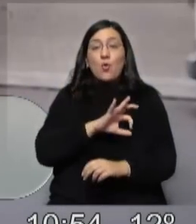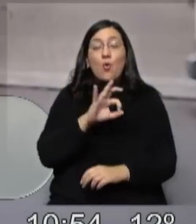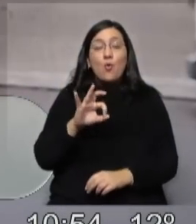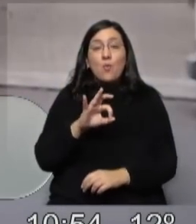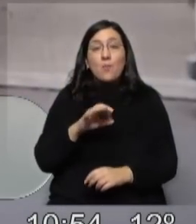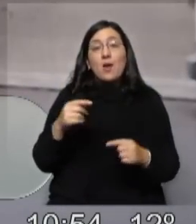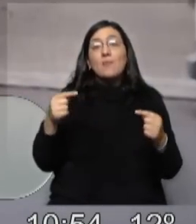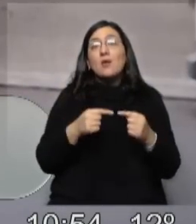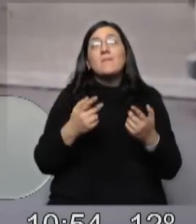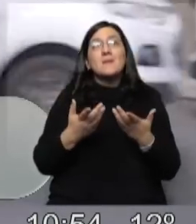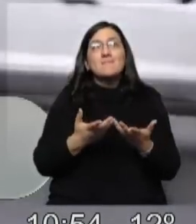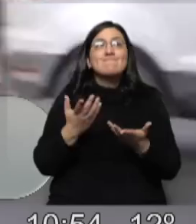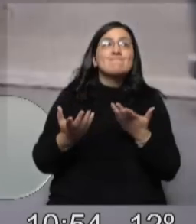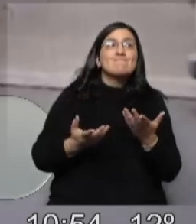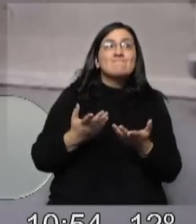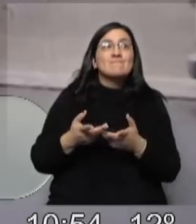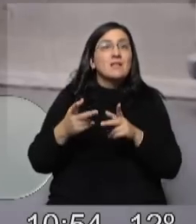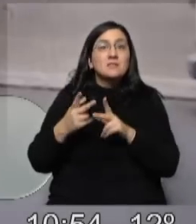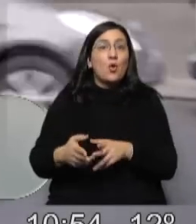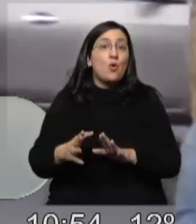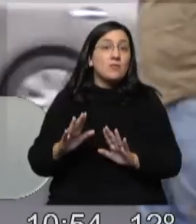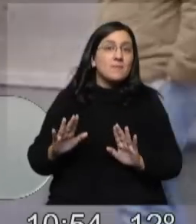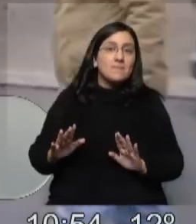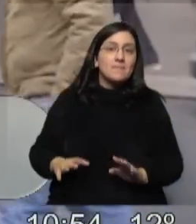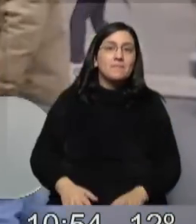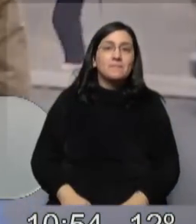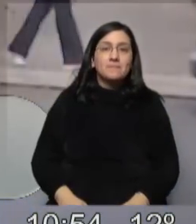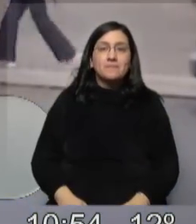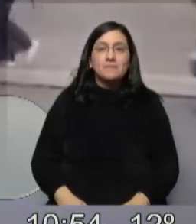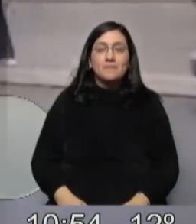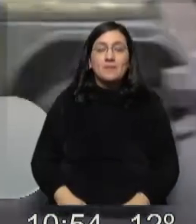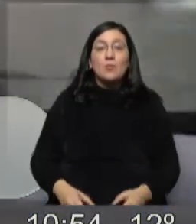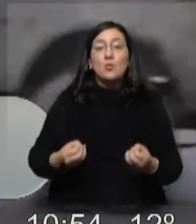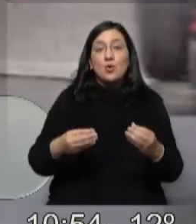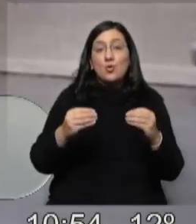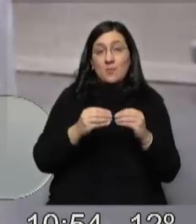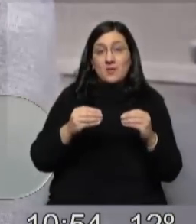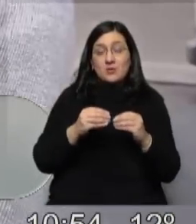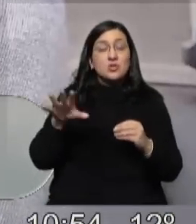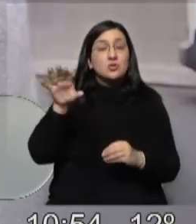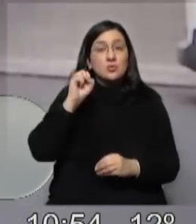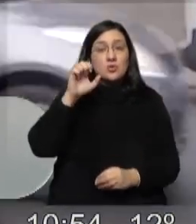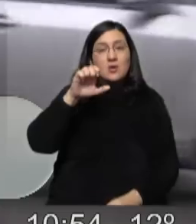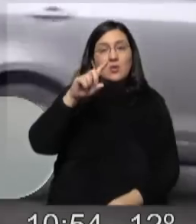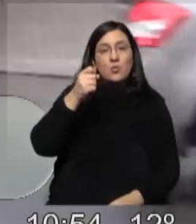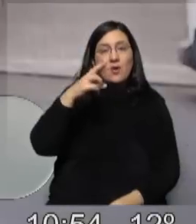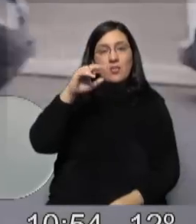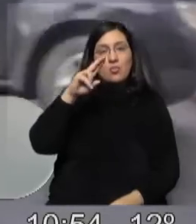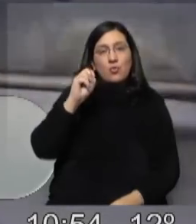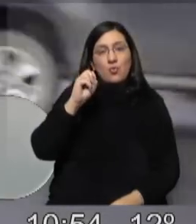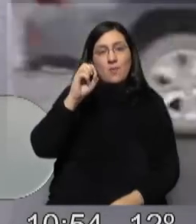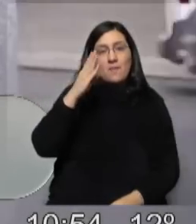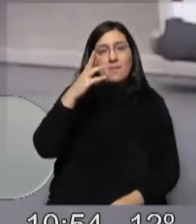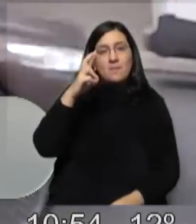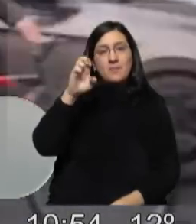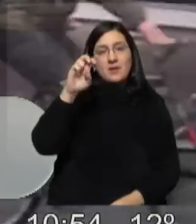suscitado, bueno, se deja sin efecto ese contrato. Compañero, ya los escucha Eduardo Preves de aquí desde el centro de Montevideo.